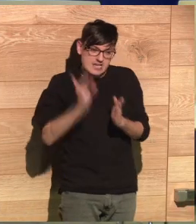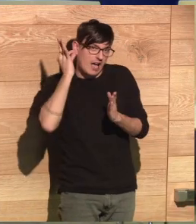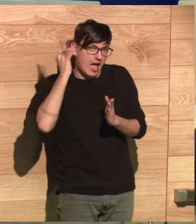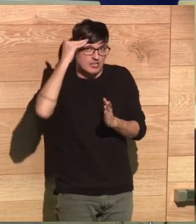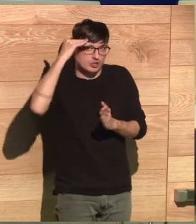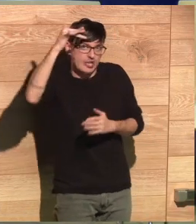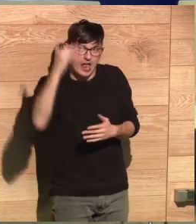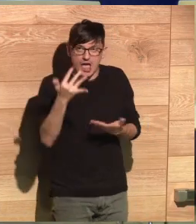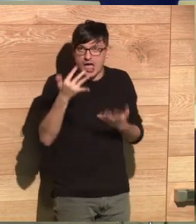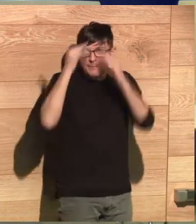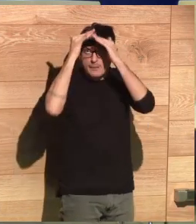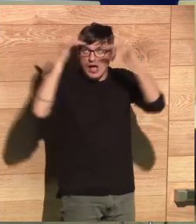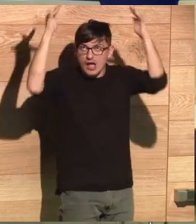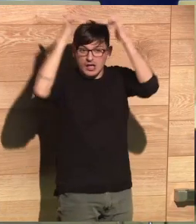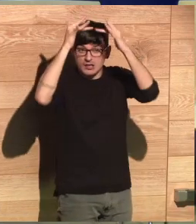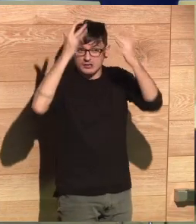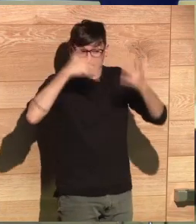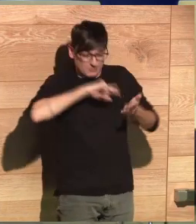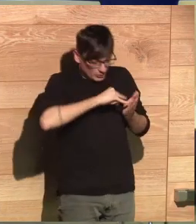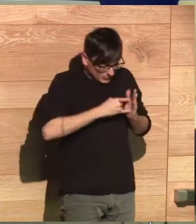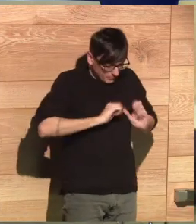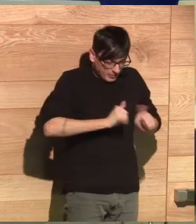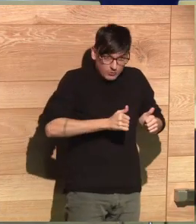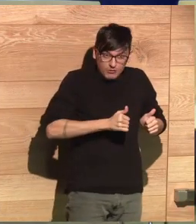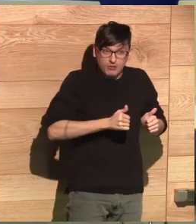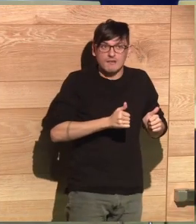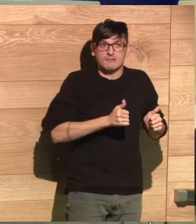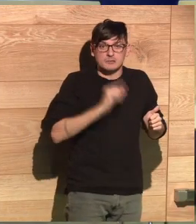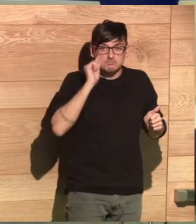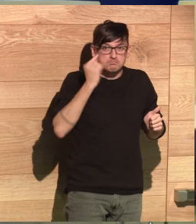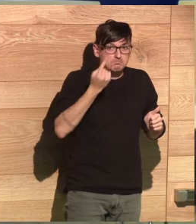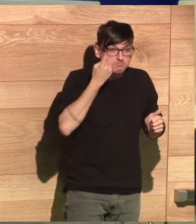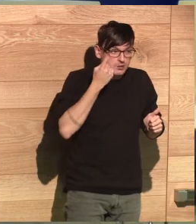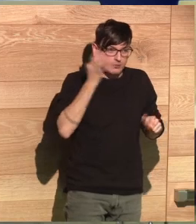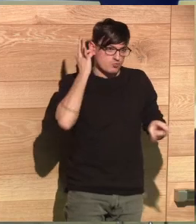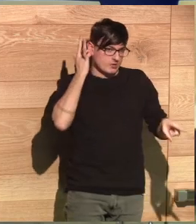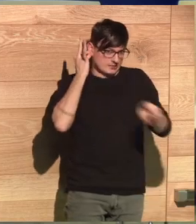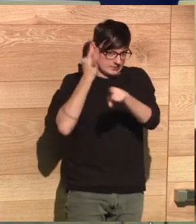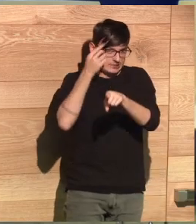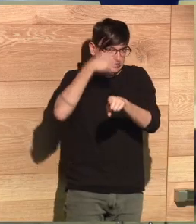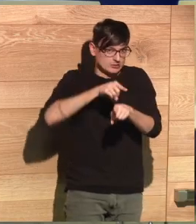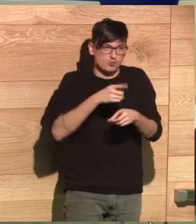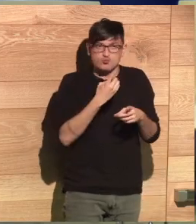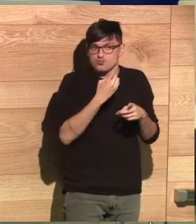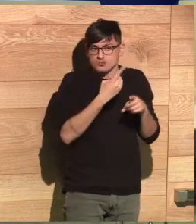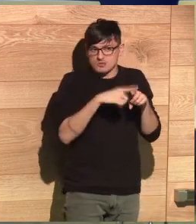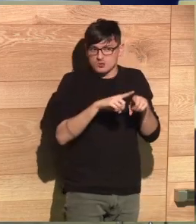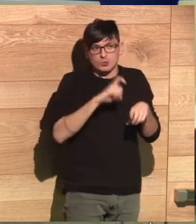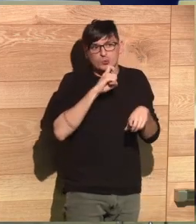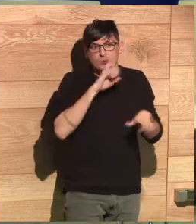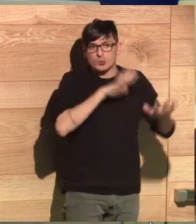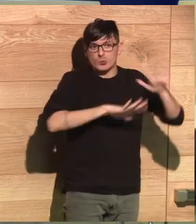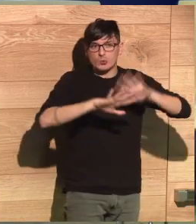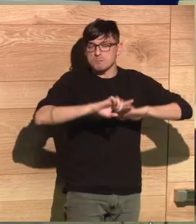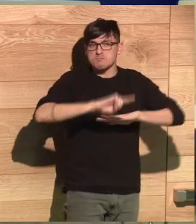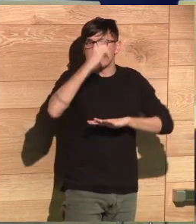soñara y que mi hija se imaginara, y cuando empezamos este proyecto vimos que, como sabréis, sobre todo las mujeres, pues que uno de los elementos más complejos es la